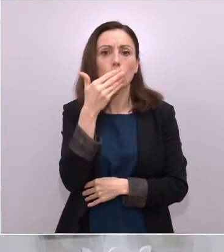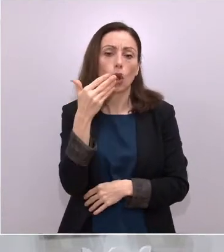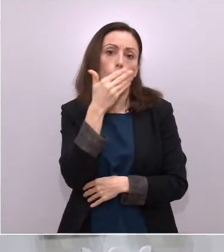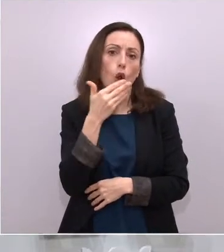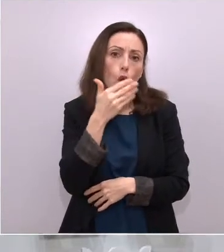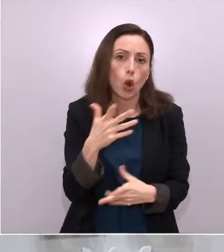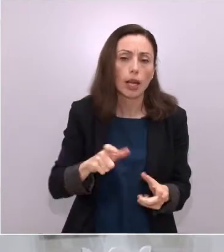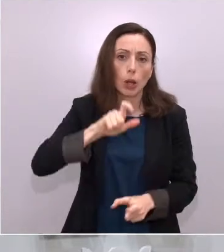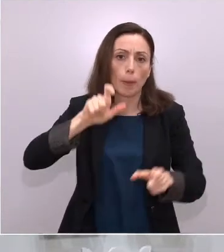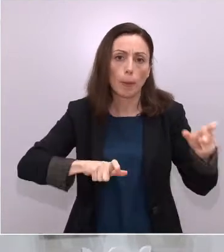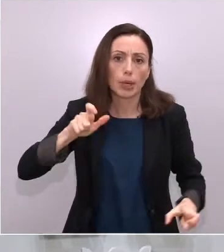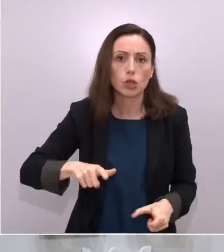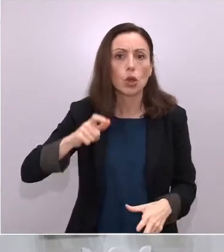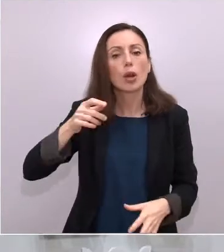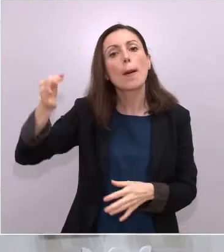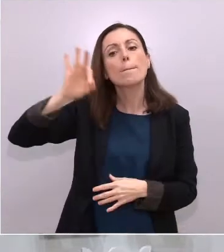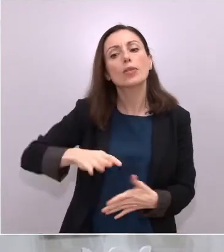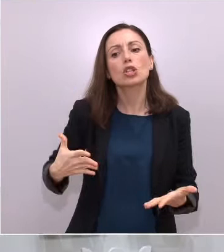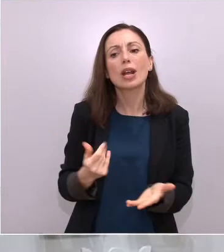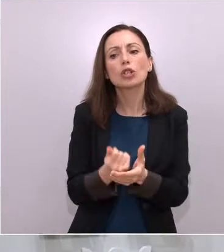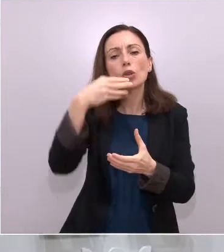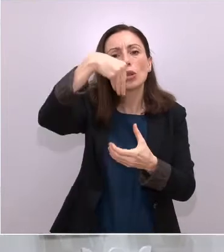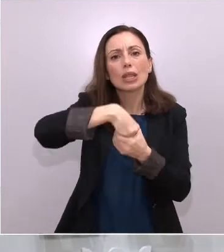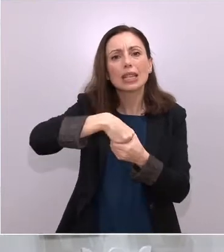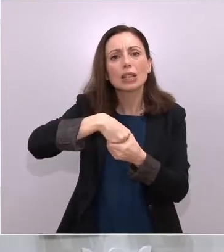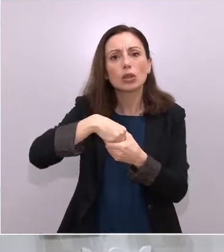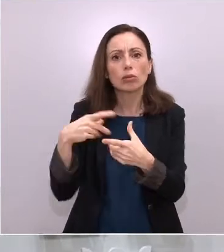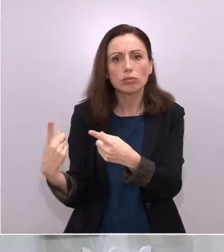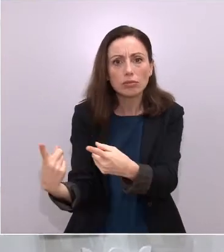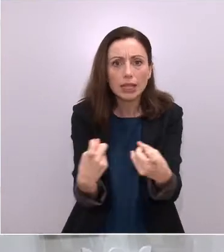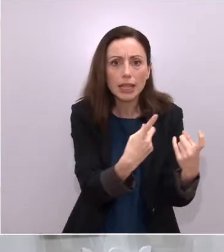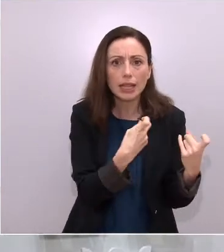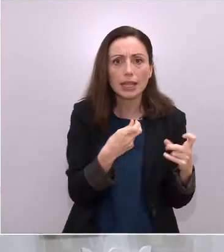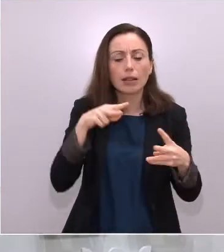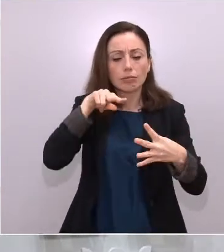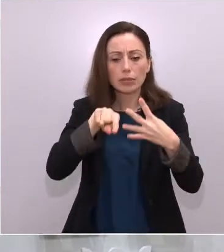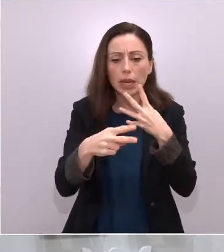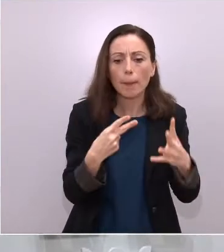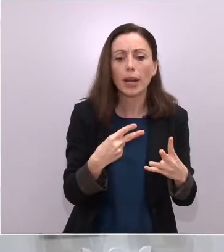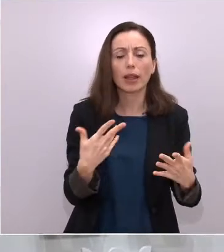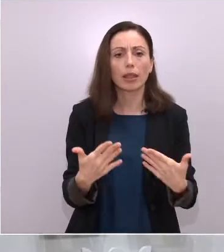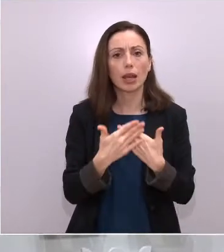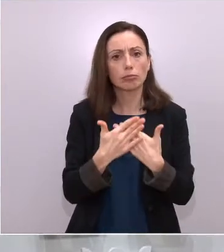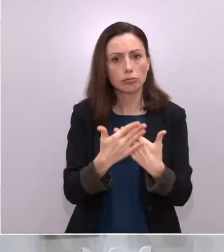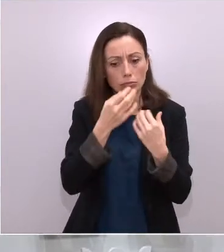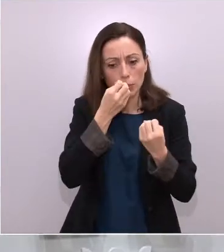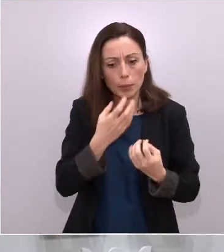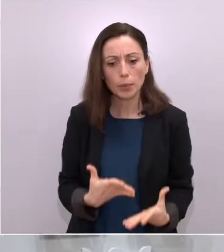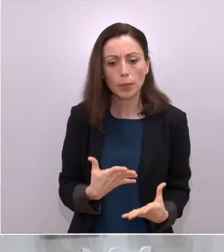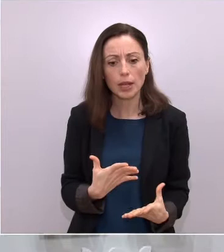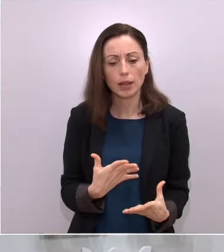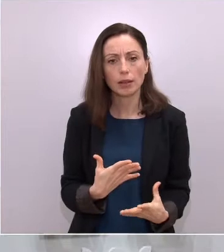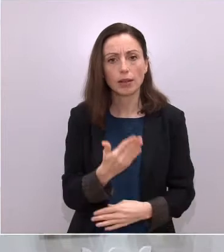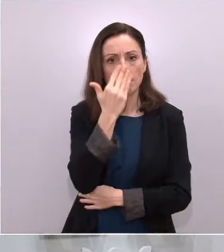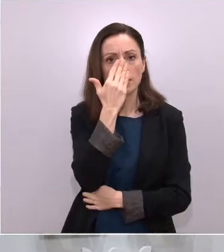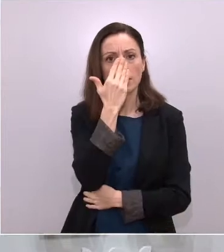colectivos profesionales, todos somos necesarios. Con transparencia, con generosidad, con la verdad por